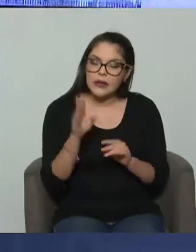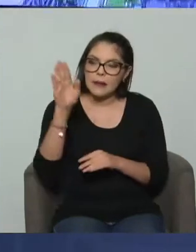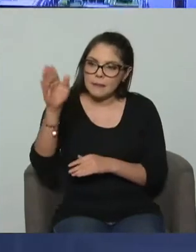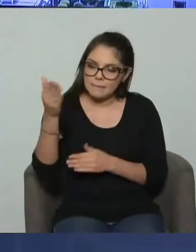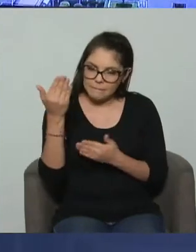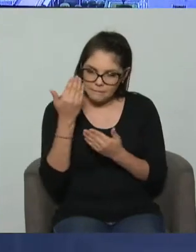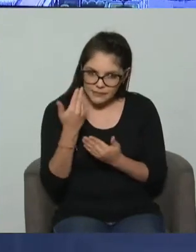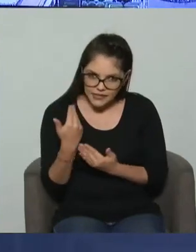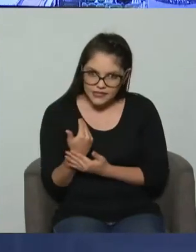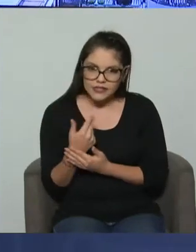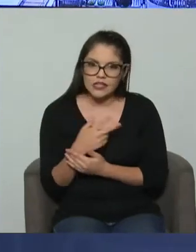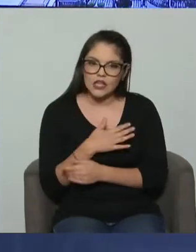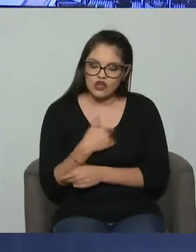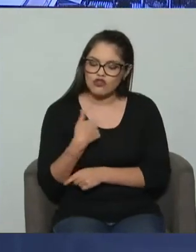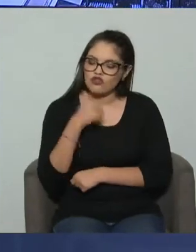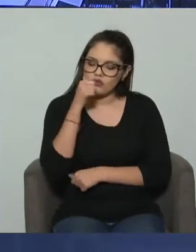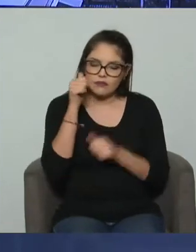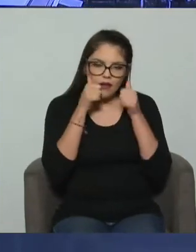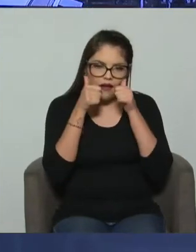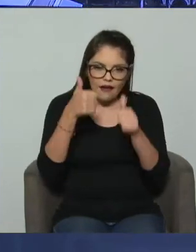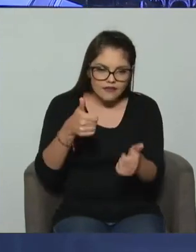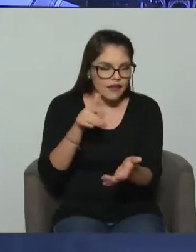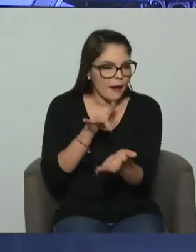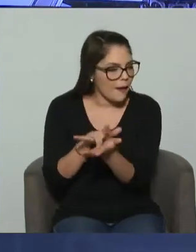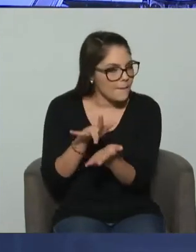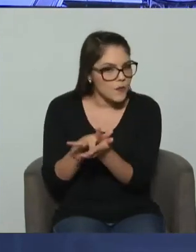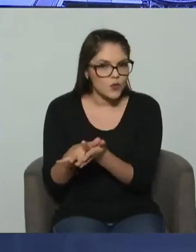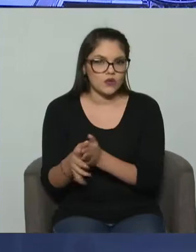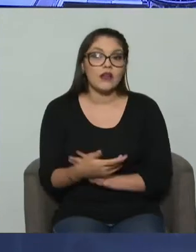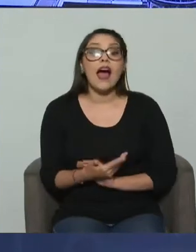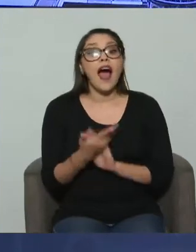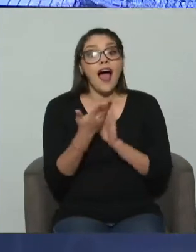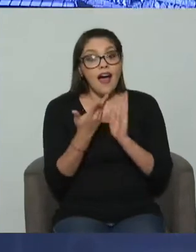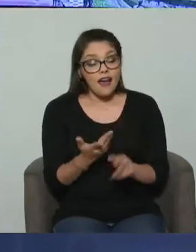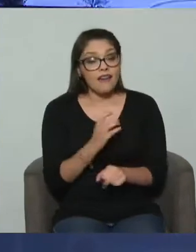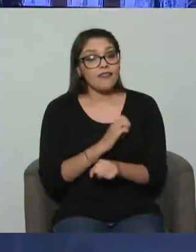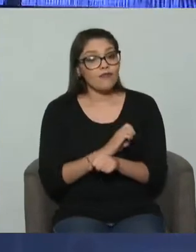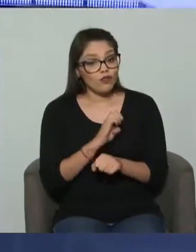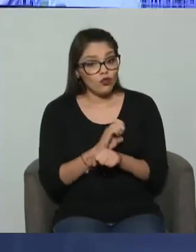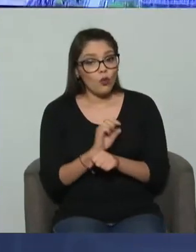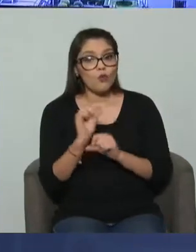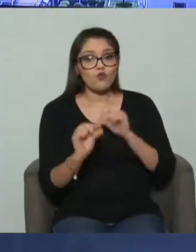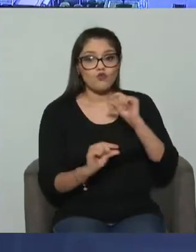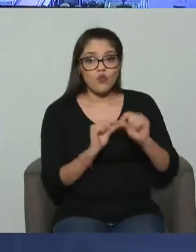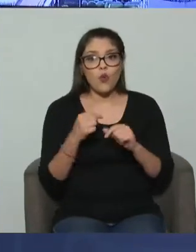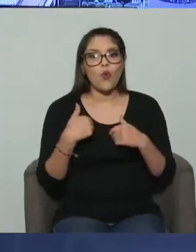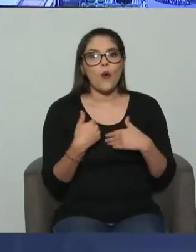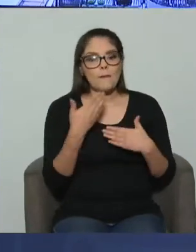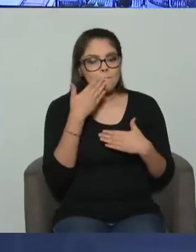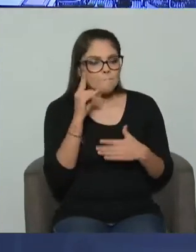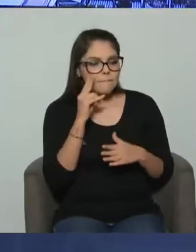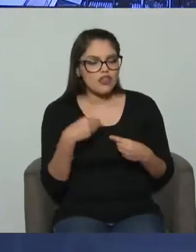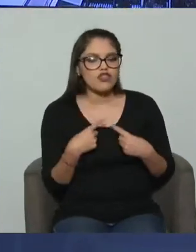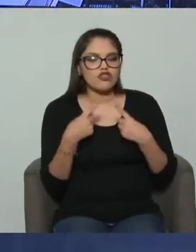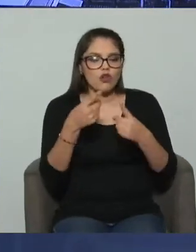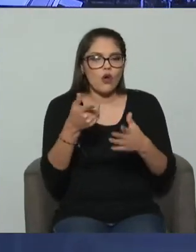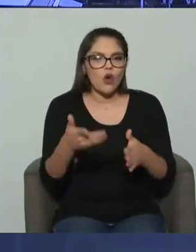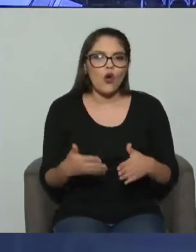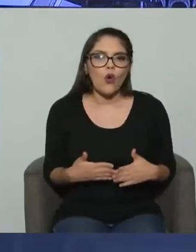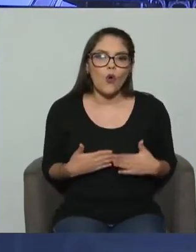felices. ¿Cómo lo tenemos que lograr? Dándoles confianza y dándoles apoyo. De